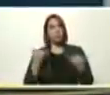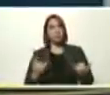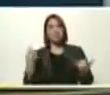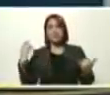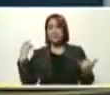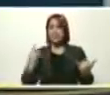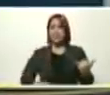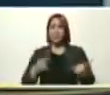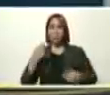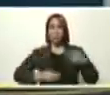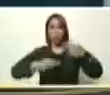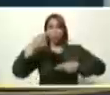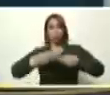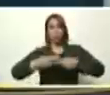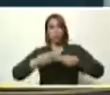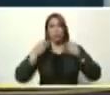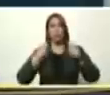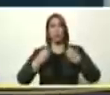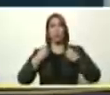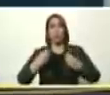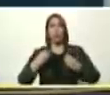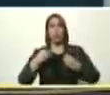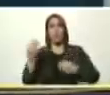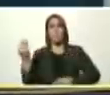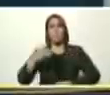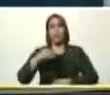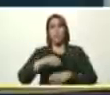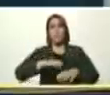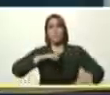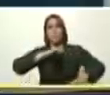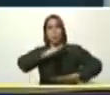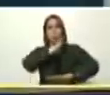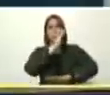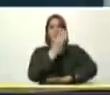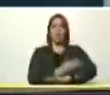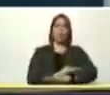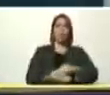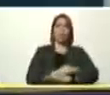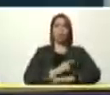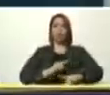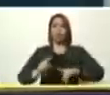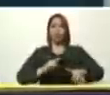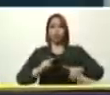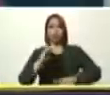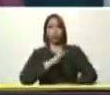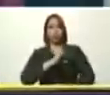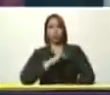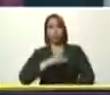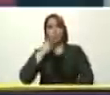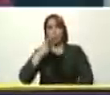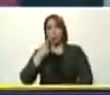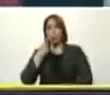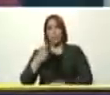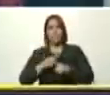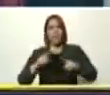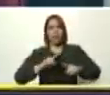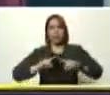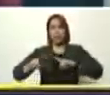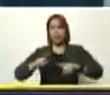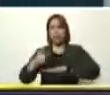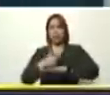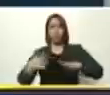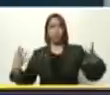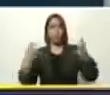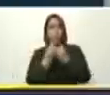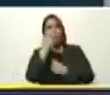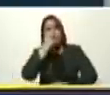que construirlo como la más poderosa y eficiente maquinaria sociopolítica para gobernar junto